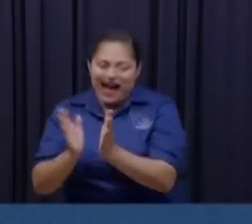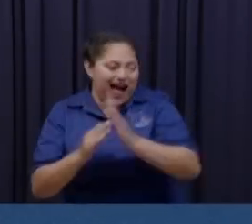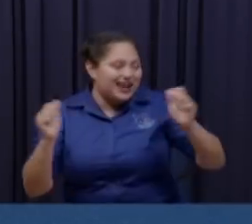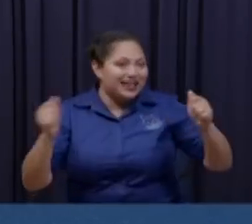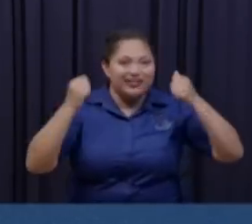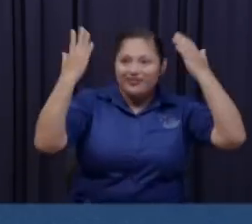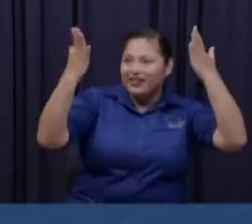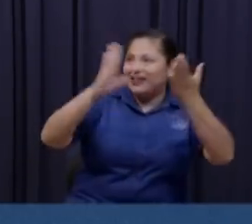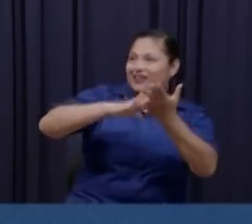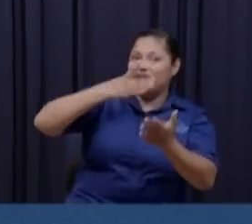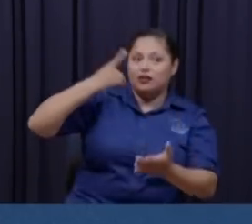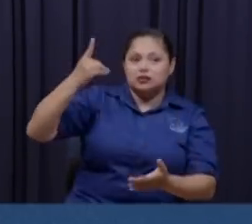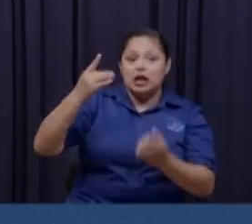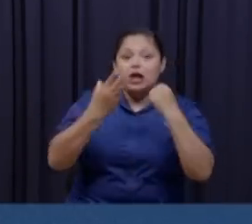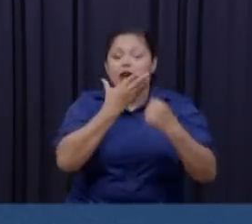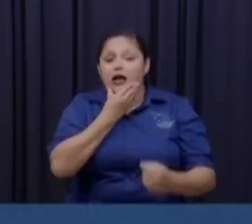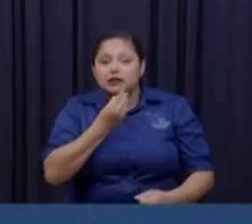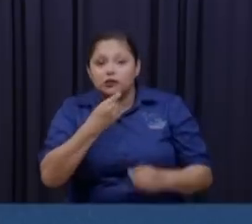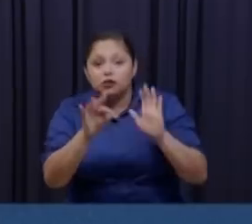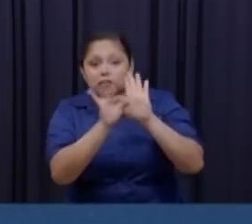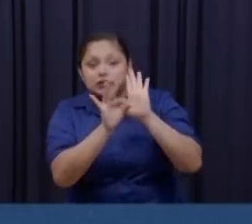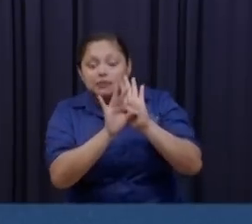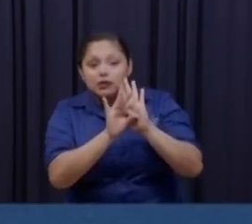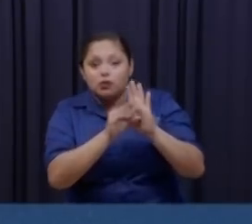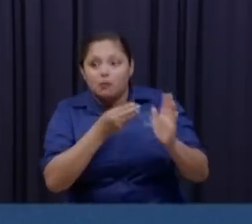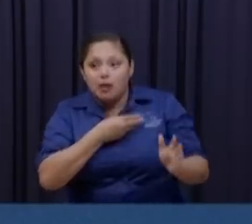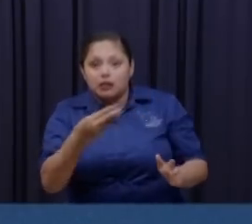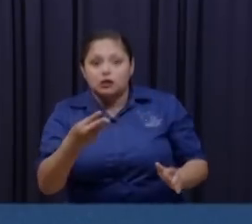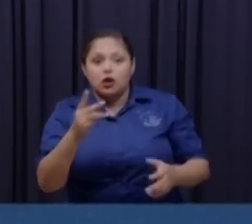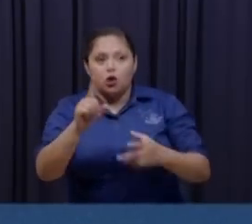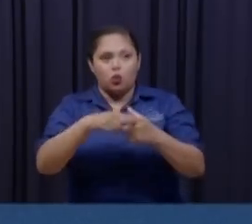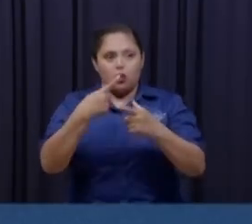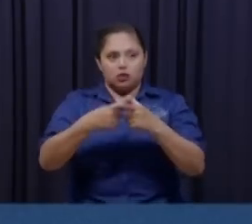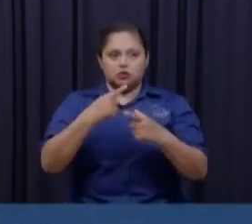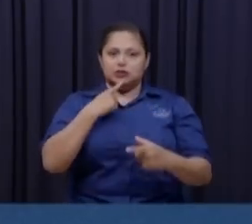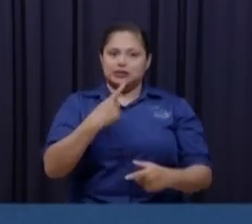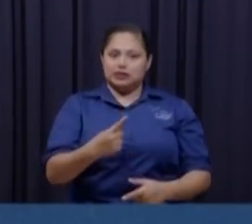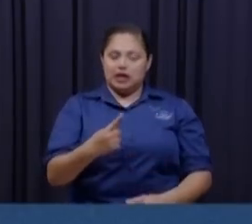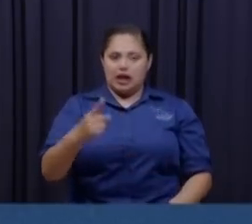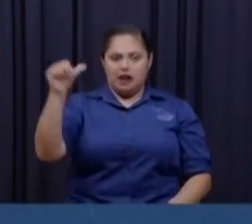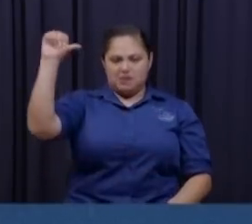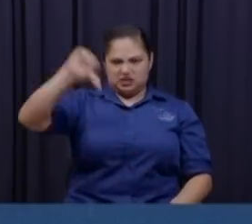más, en el Antiguo Testamento había una orden que cuando se pronunciaban las